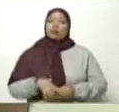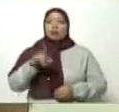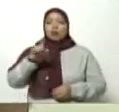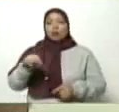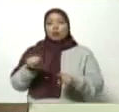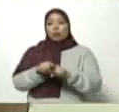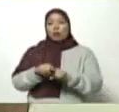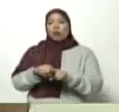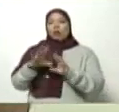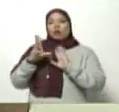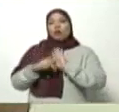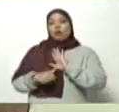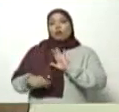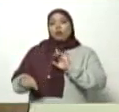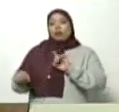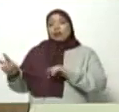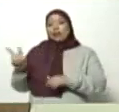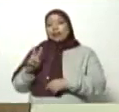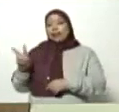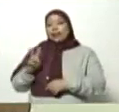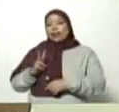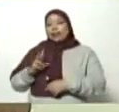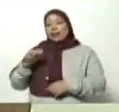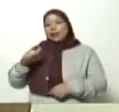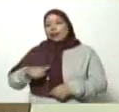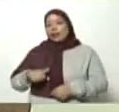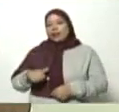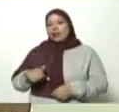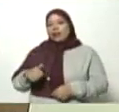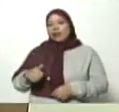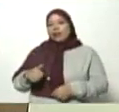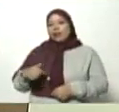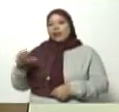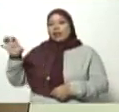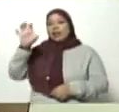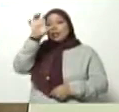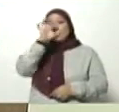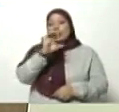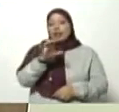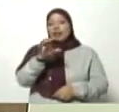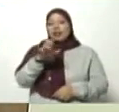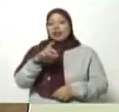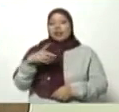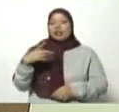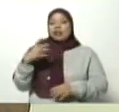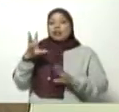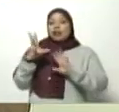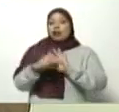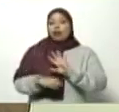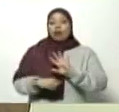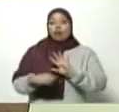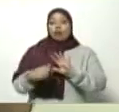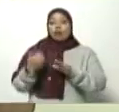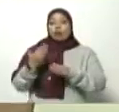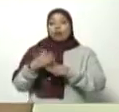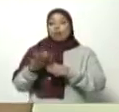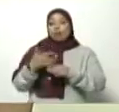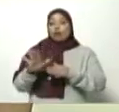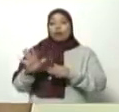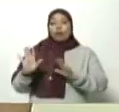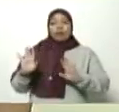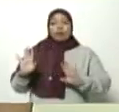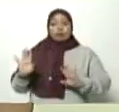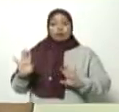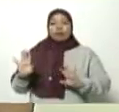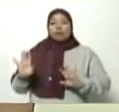vayas a pensar que eso es así exquisito, no, lo que le pase por el frente se lo roban. Mira,